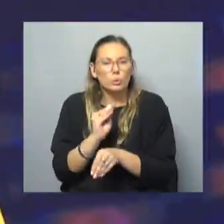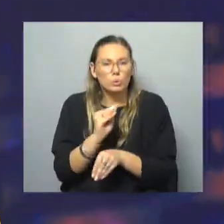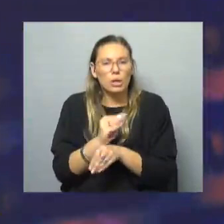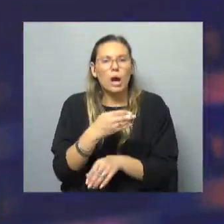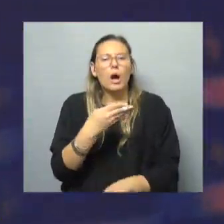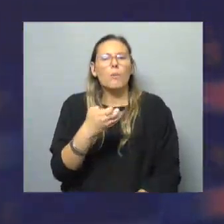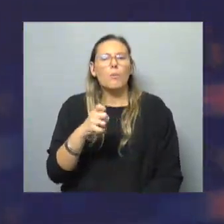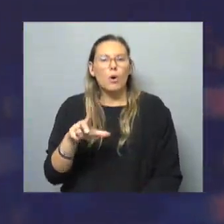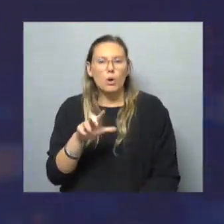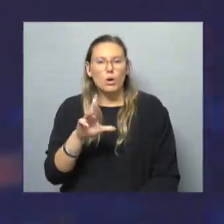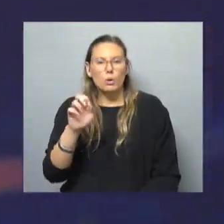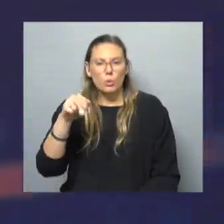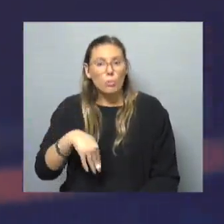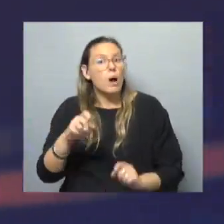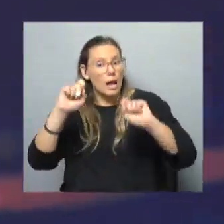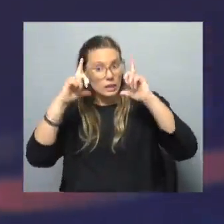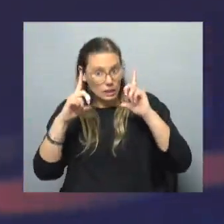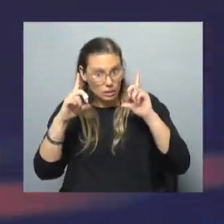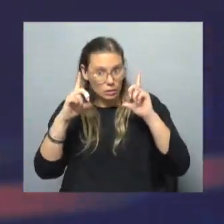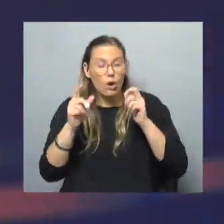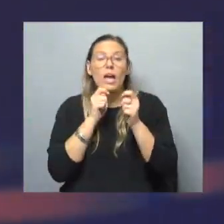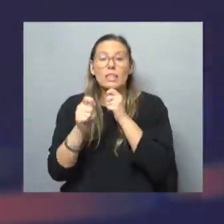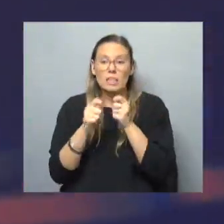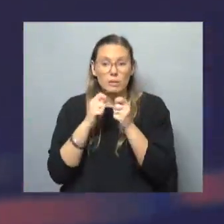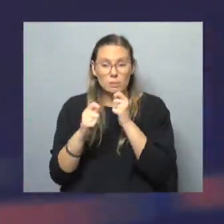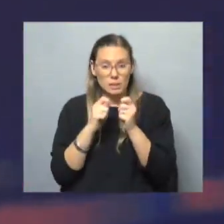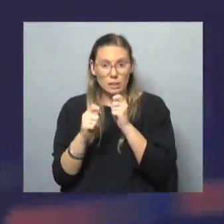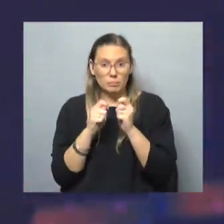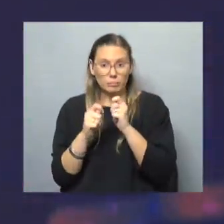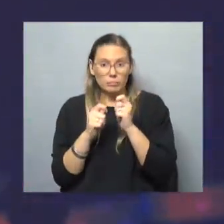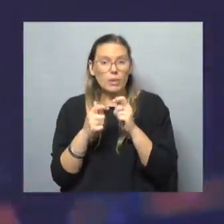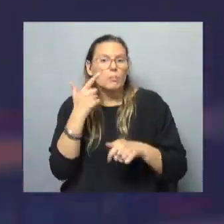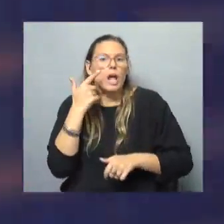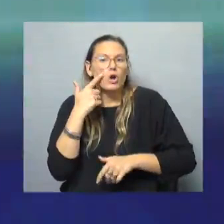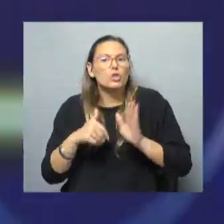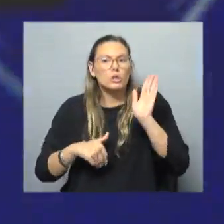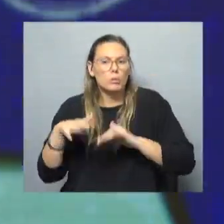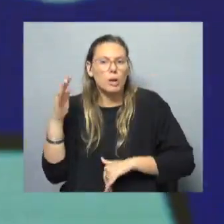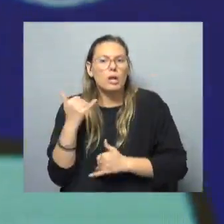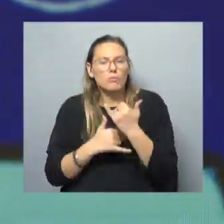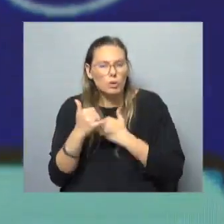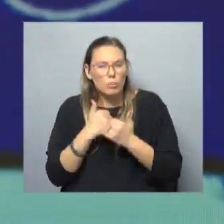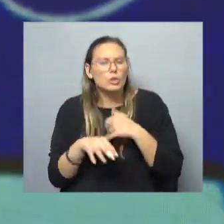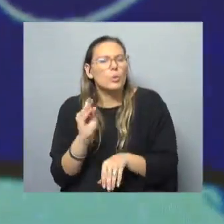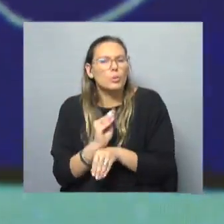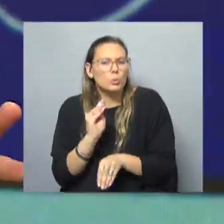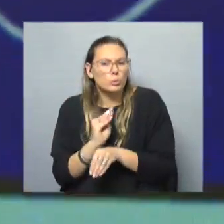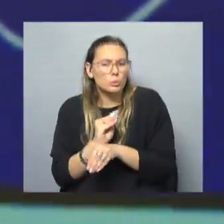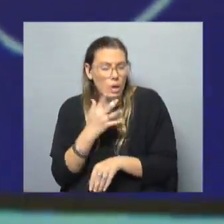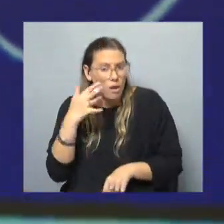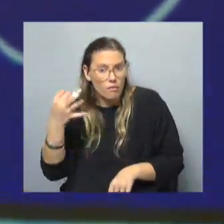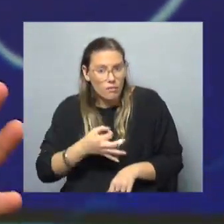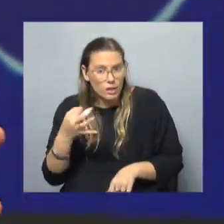muy interesante, estén atentos, va a ser una entrevista con... Para conocer muchísimo esta cultura y la verdad que